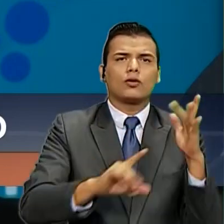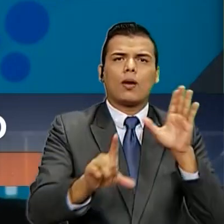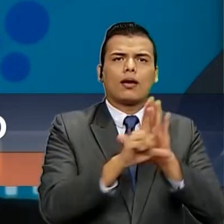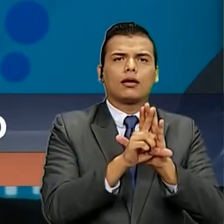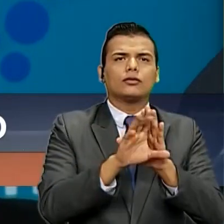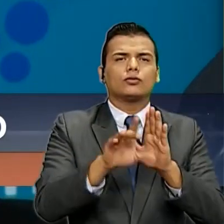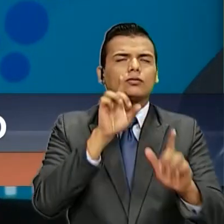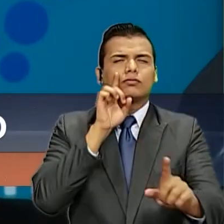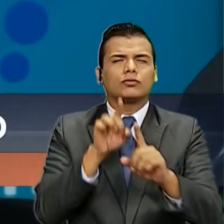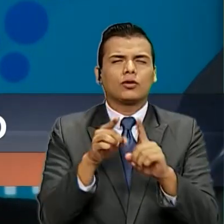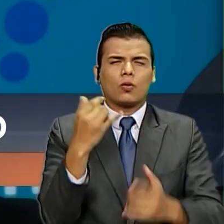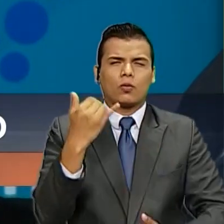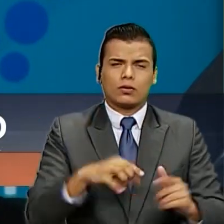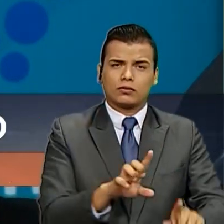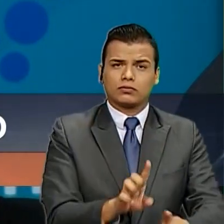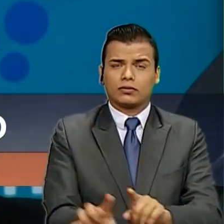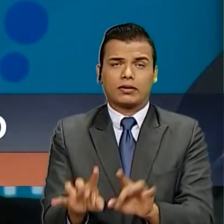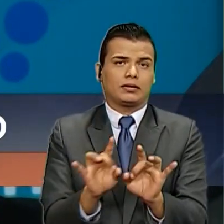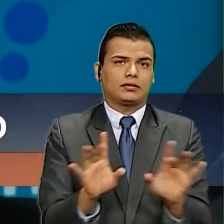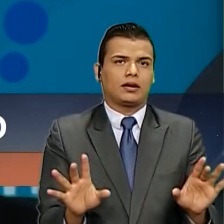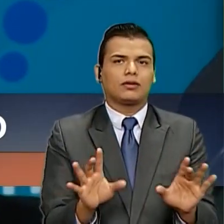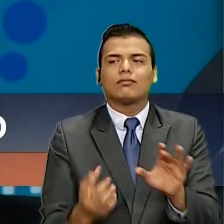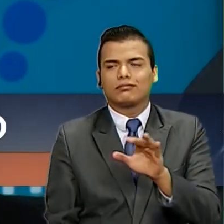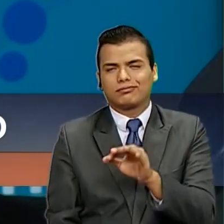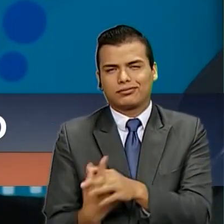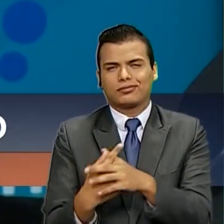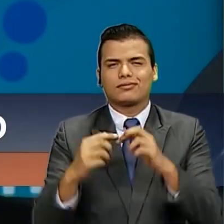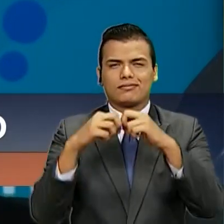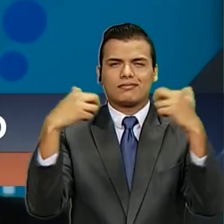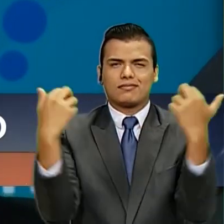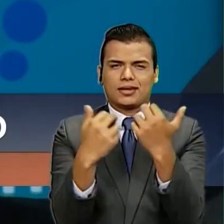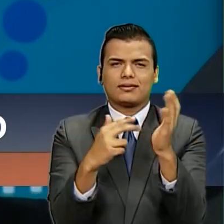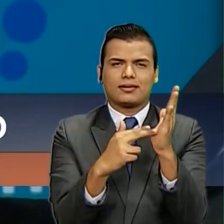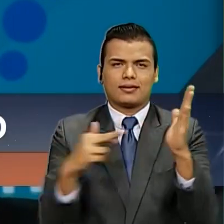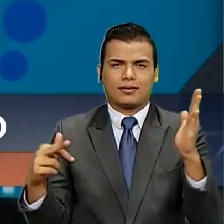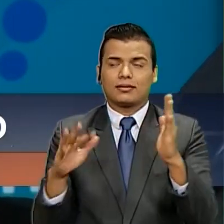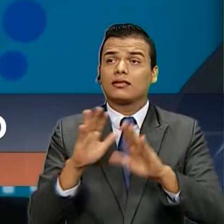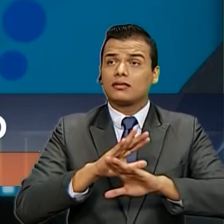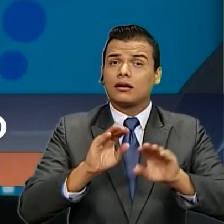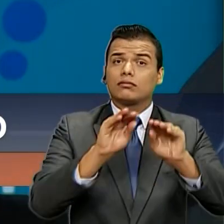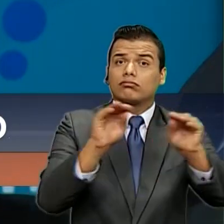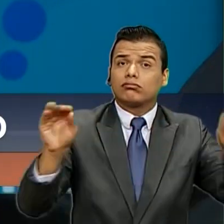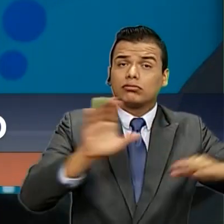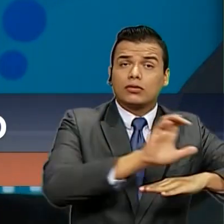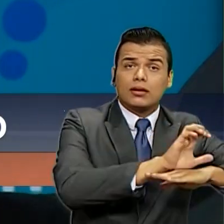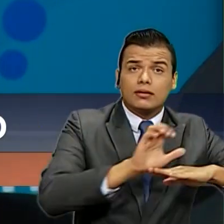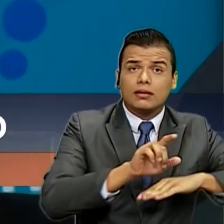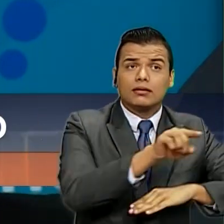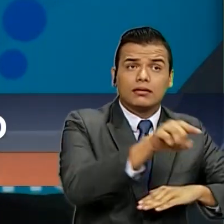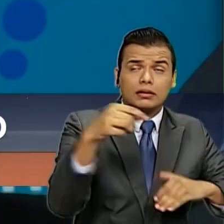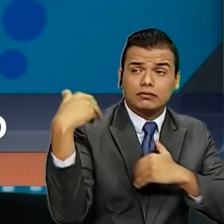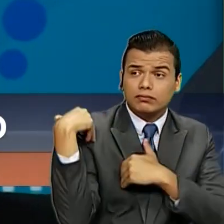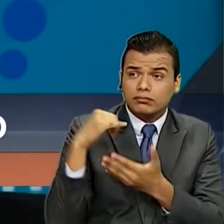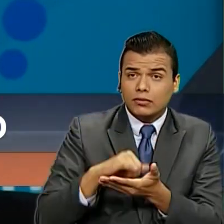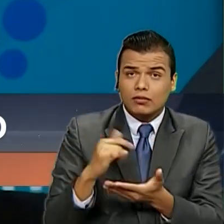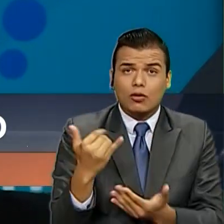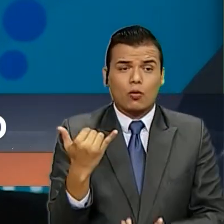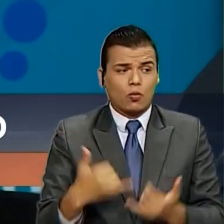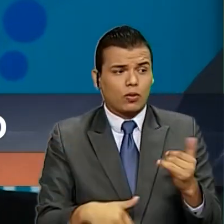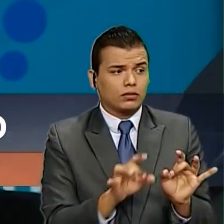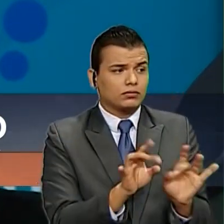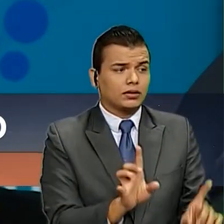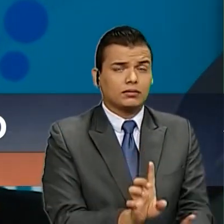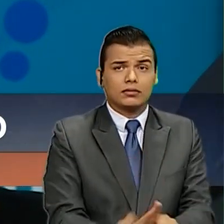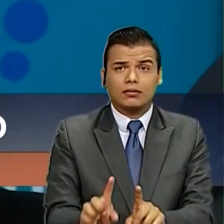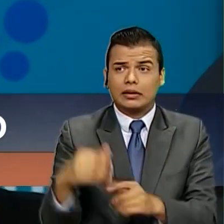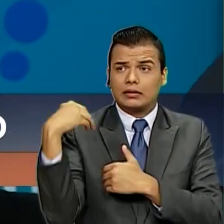Coljuegos y de allí surgió la primera mesa técnica. Ya invitamos a todas las entidades que tienen que ver con el tema de juegos de suerte y